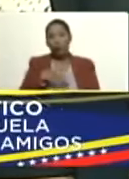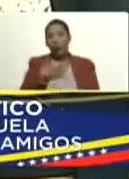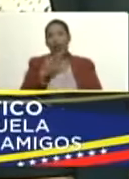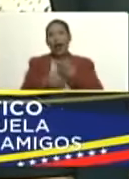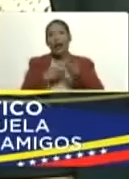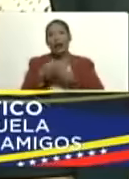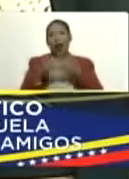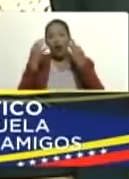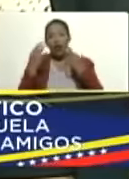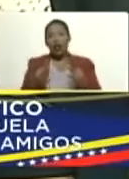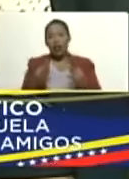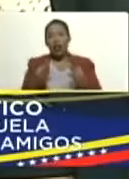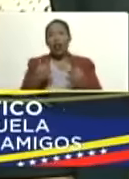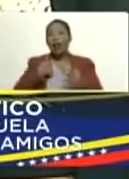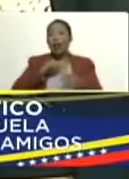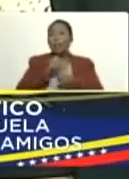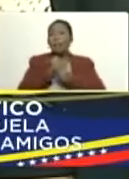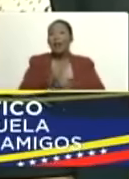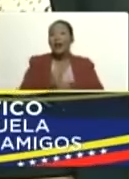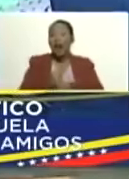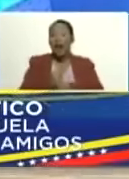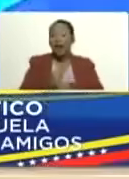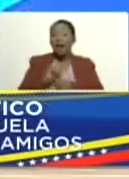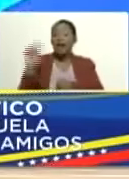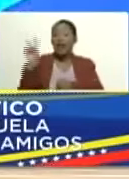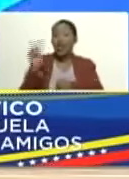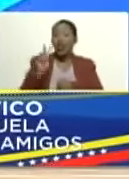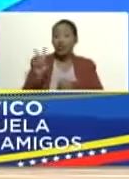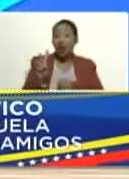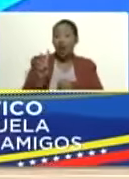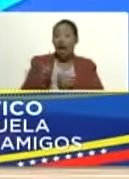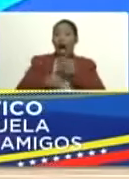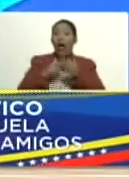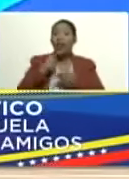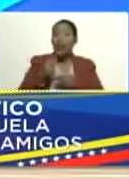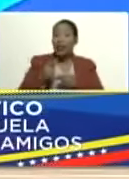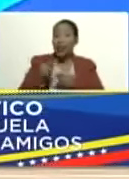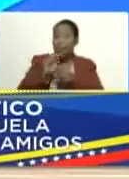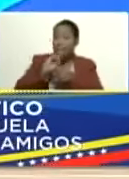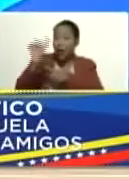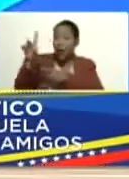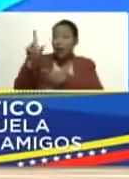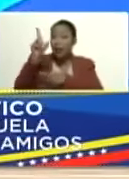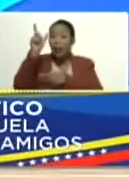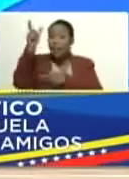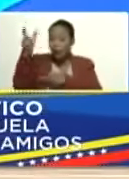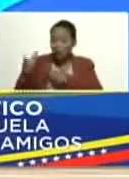buen oficiante. Tenía que esperar el consentimiento de Venezuela como mandata el Acuerdo de Ginebra.